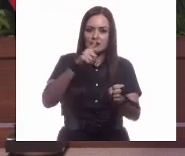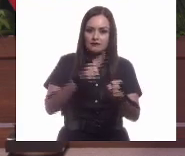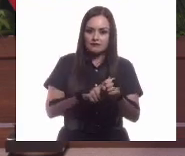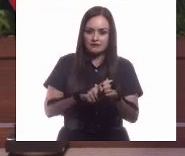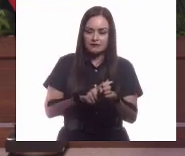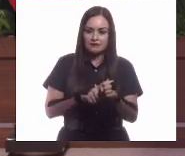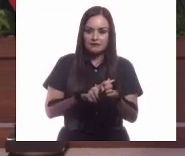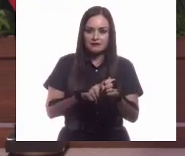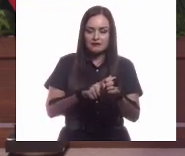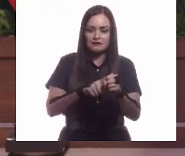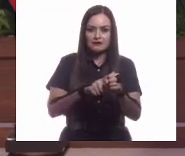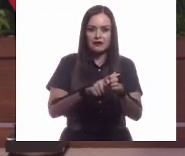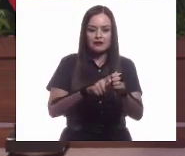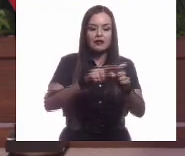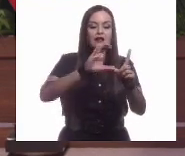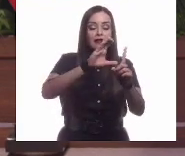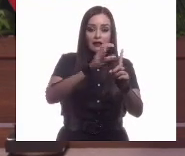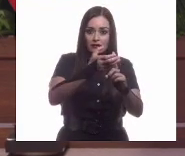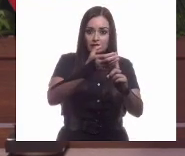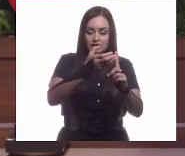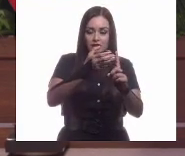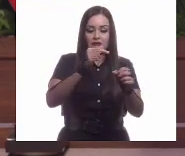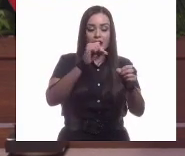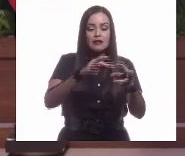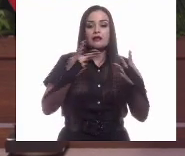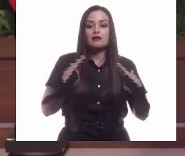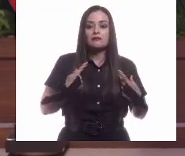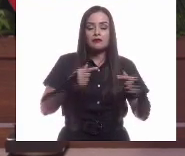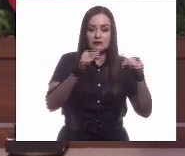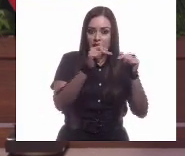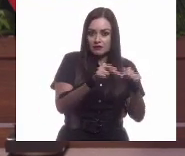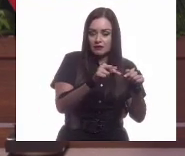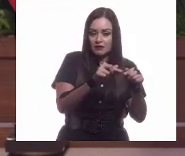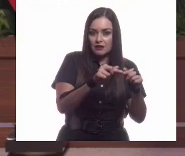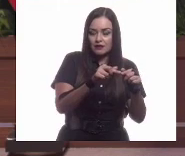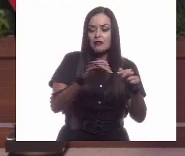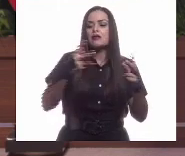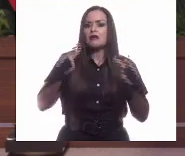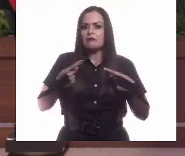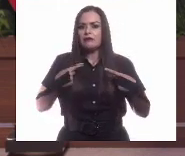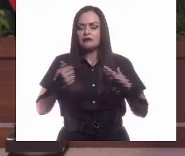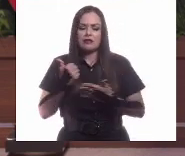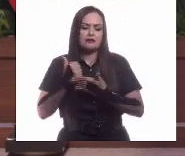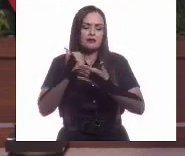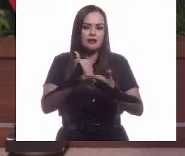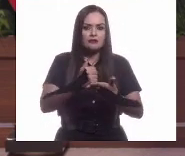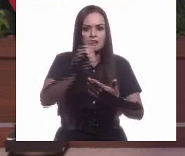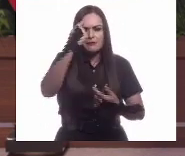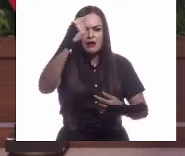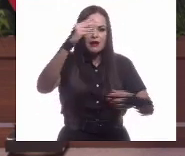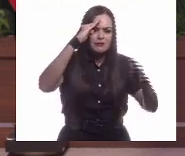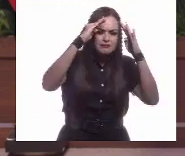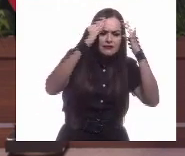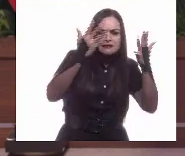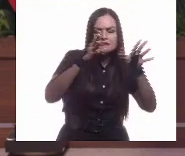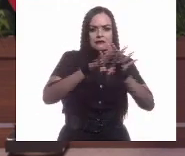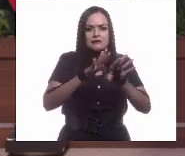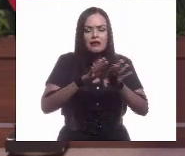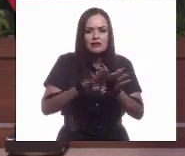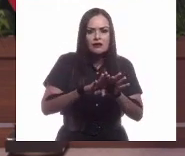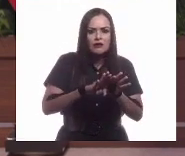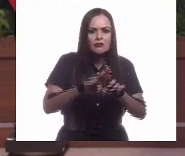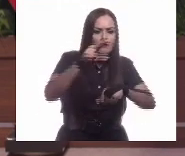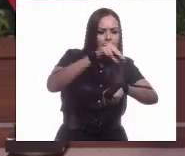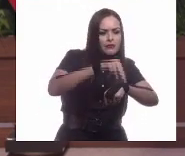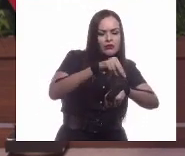Mediación, Conciliación y Arbitraje Médico, que con participación de la sociedad da solución a los conflictos entre médicos